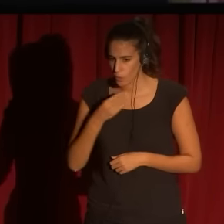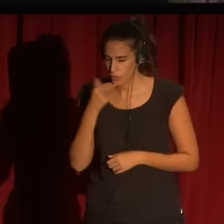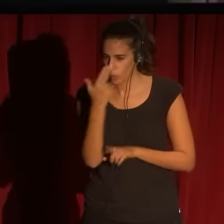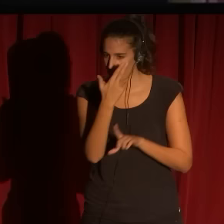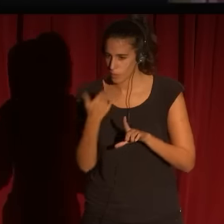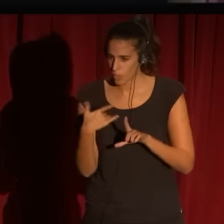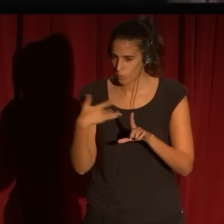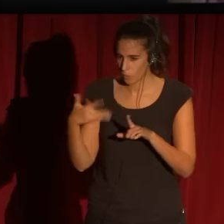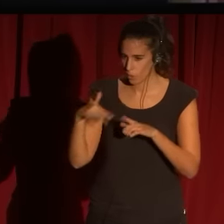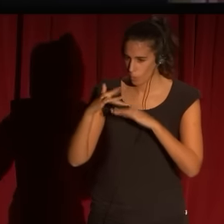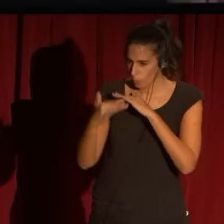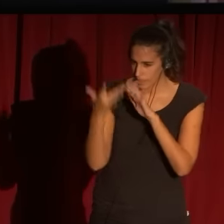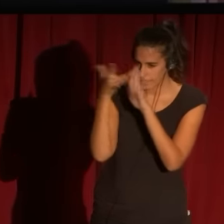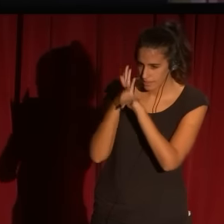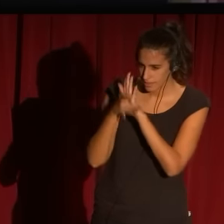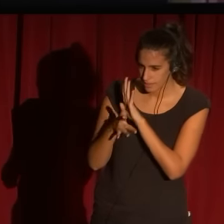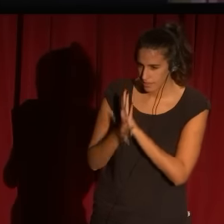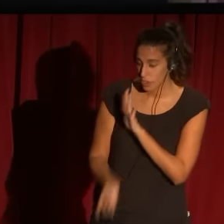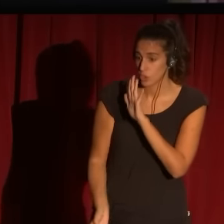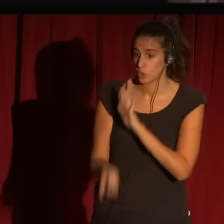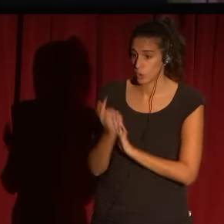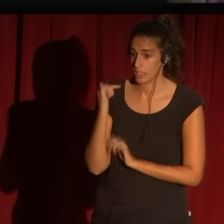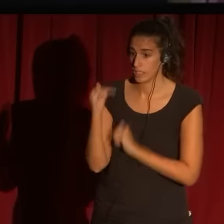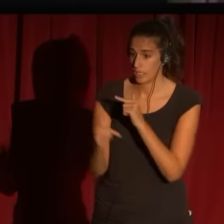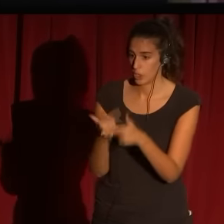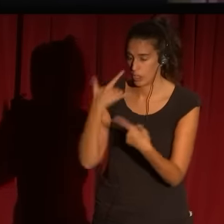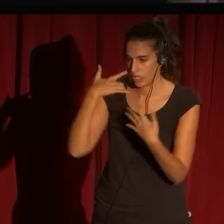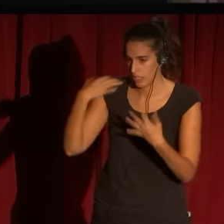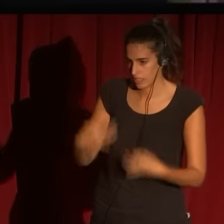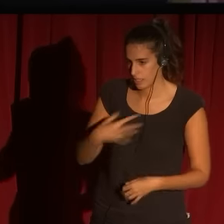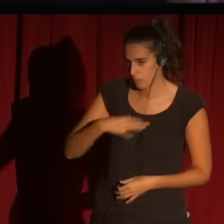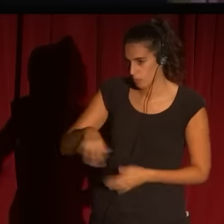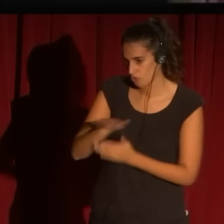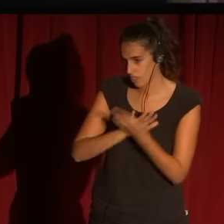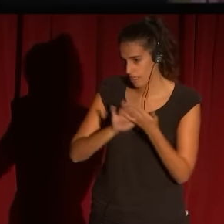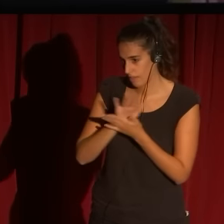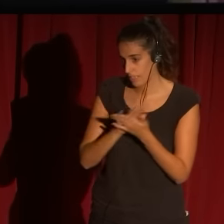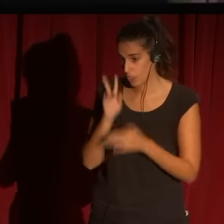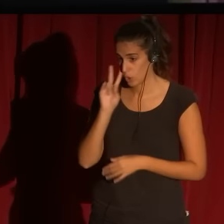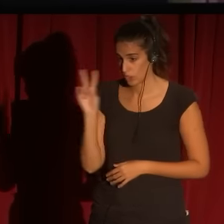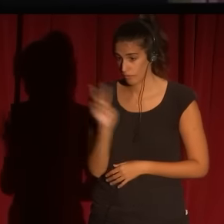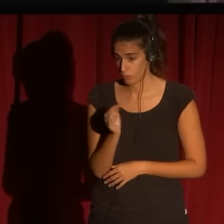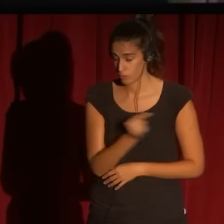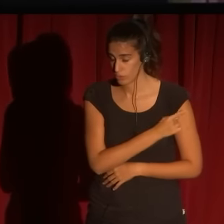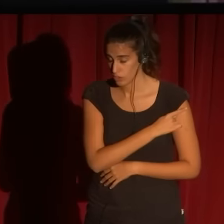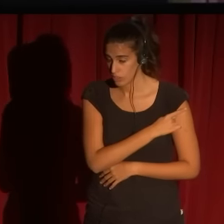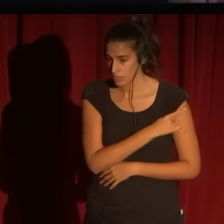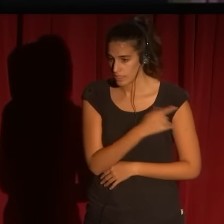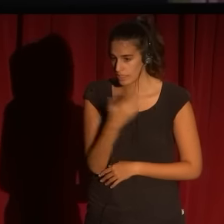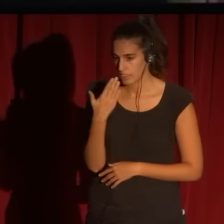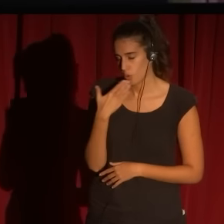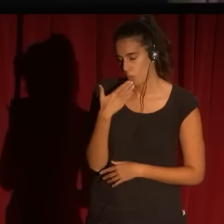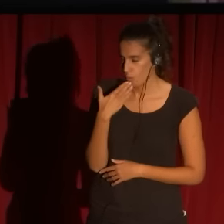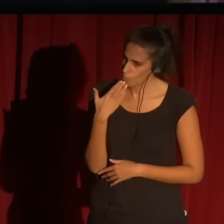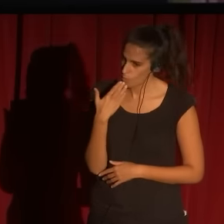por describir ese tipo de lugares que aparece la tradición realista podemos un poco en cierto modo hablar de que esto que vemos aquí ya es un